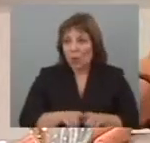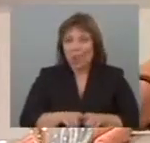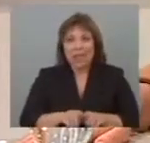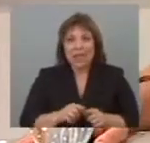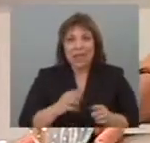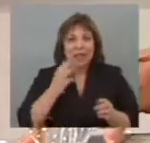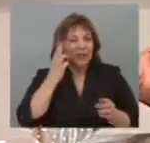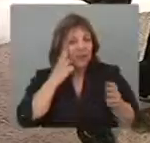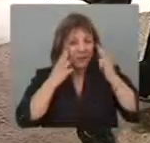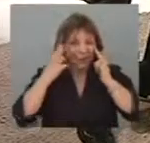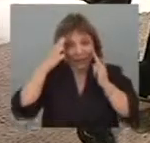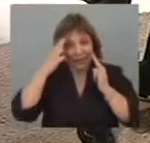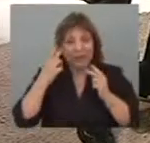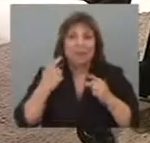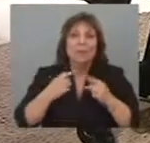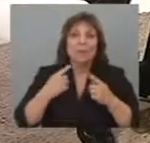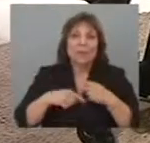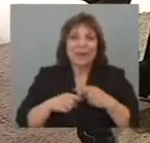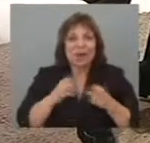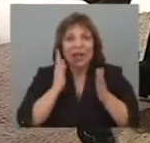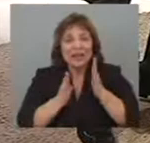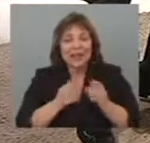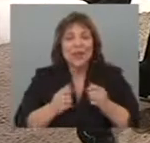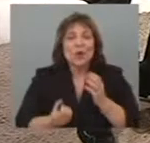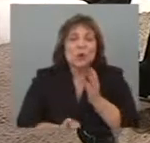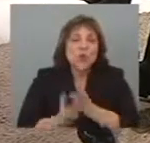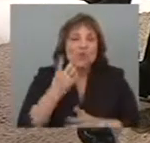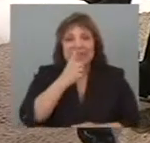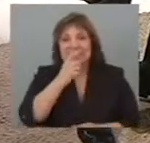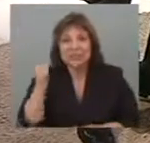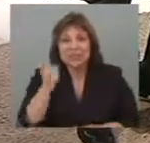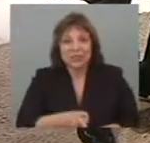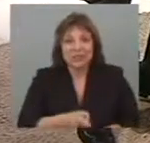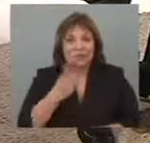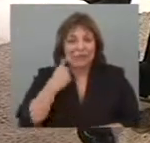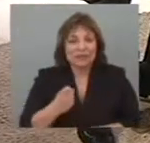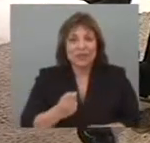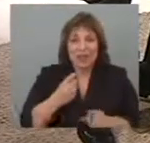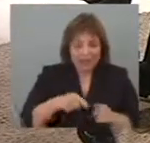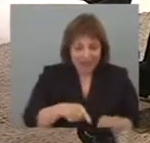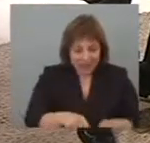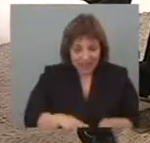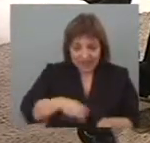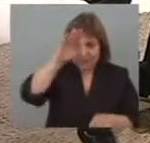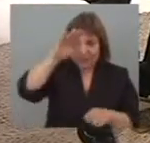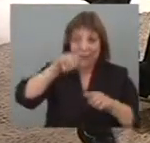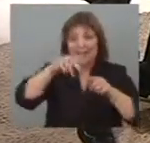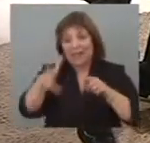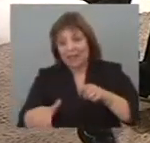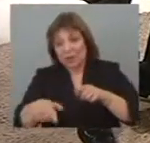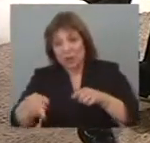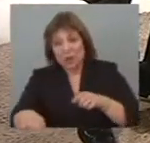parches, pero que en realidad no estamos yendo a una prevención que sea que digamos, bueno, dentro de 2 generaciones esto no va a